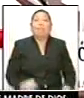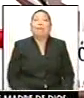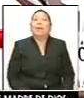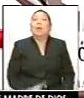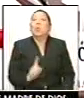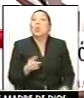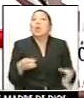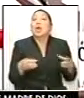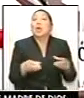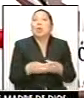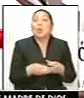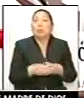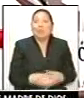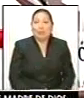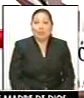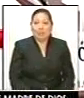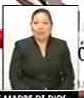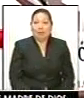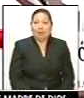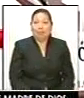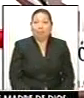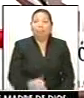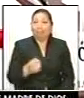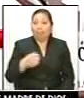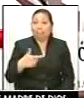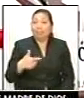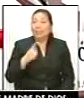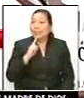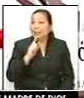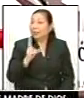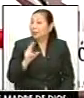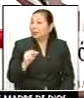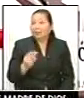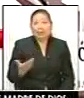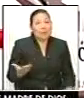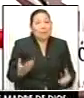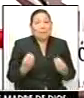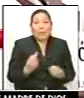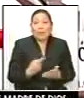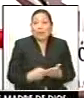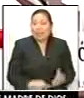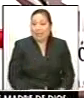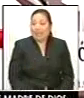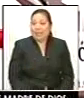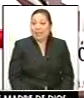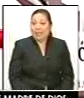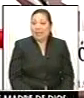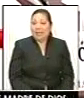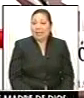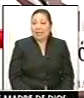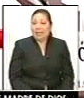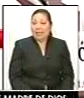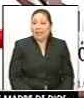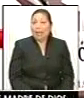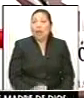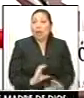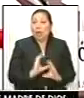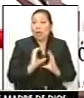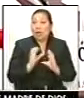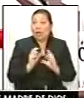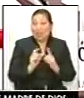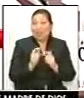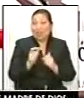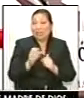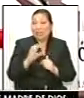En una comisión como la de inteligencia, eso no ocurre. Porque, voy a poner un ejemplo, por ejemplo, el congresista Costa durante